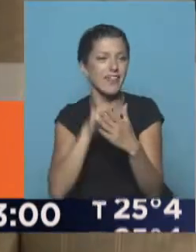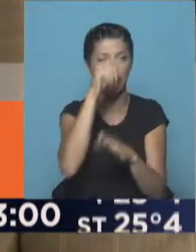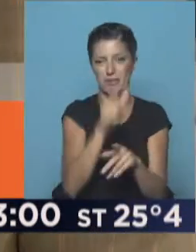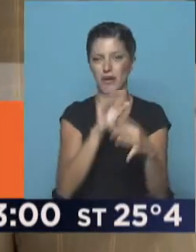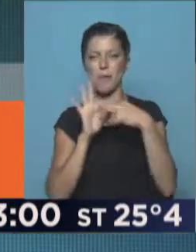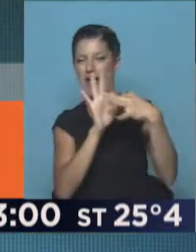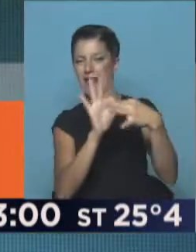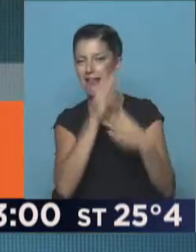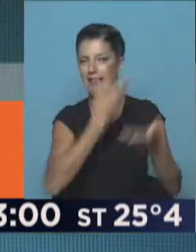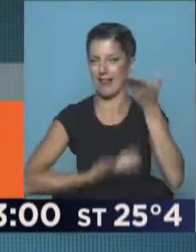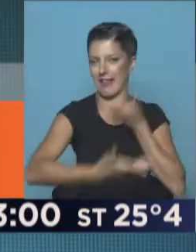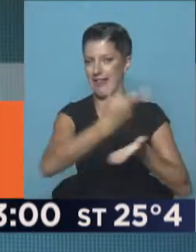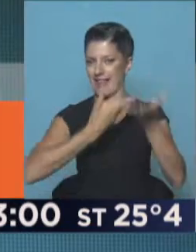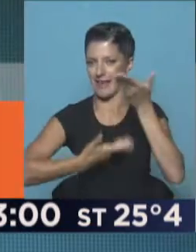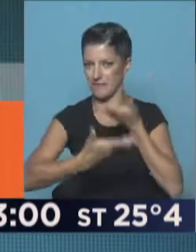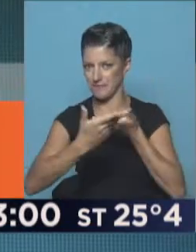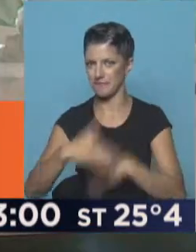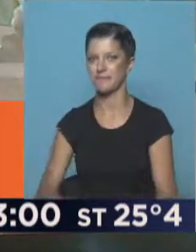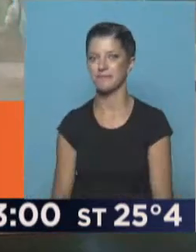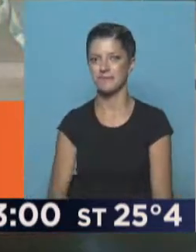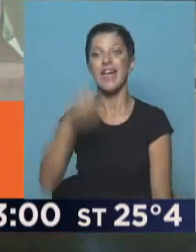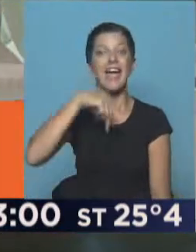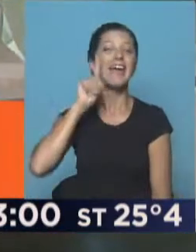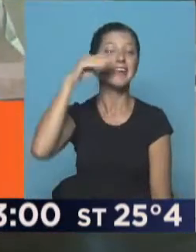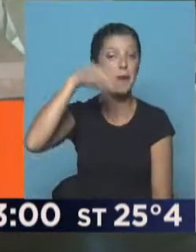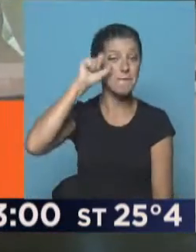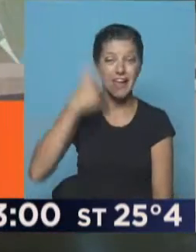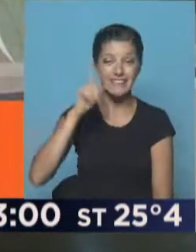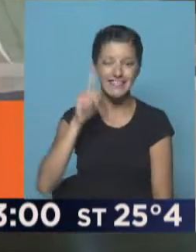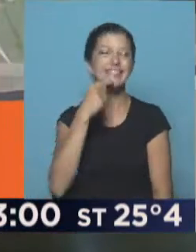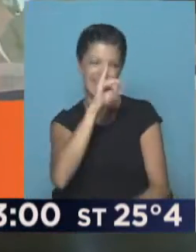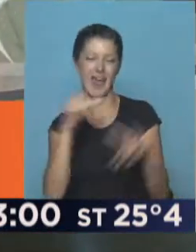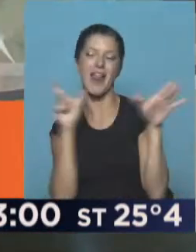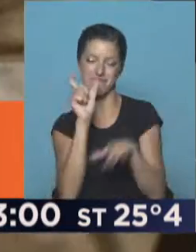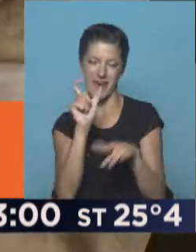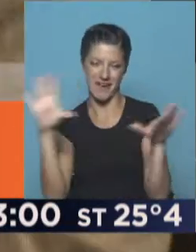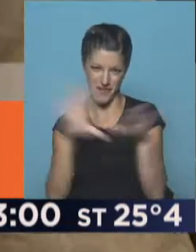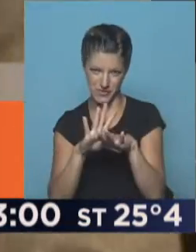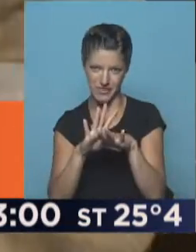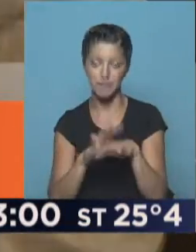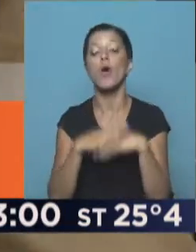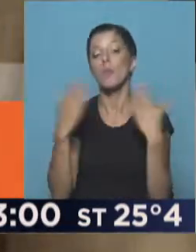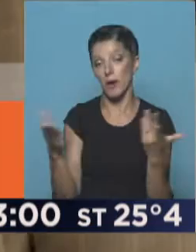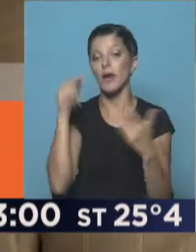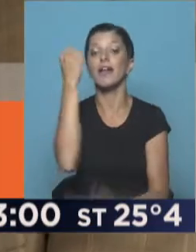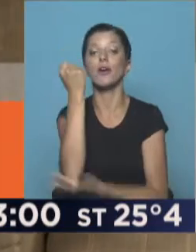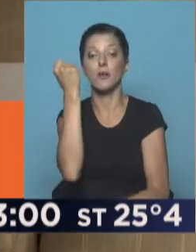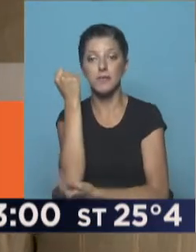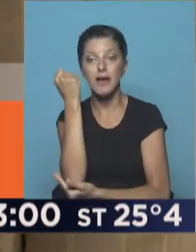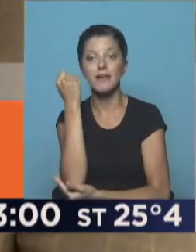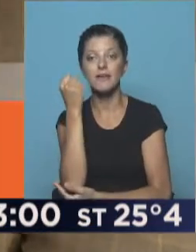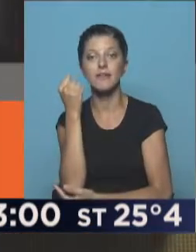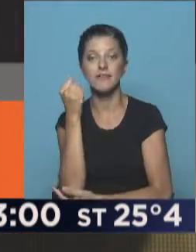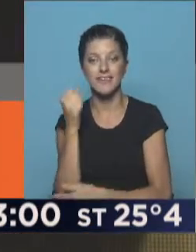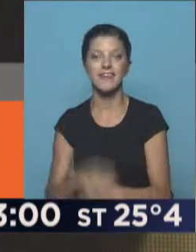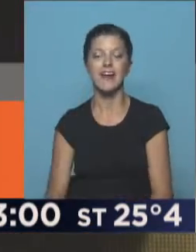intermedio. Mímesis. Eso, así se llama. Bueno, mucho más culta que yo. En economía se llama el teorema de la igualación de los precios de los factores. Que